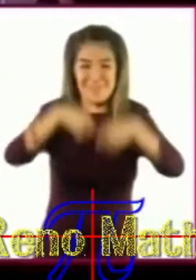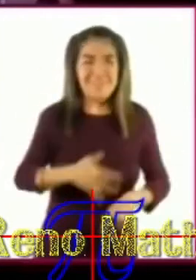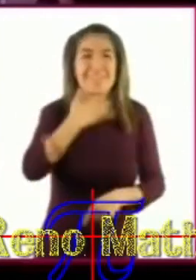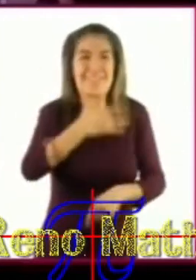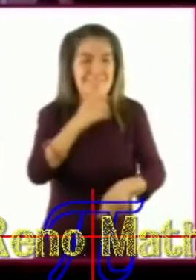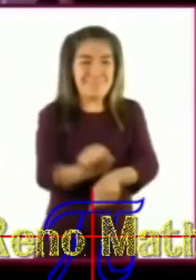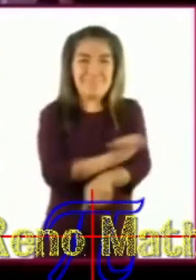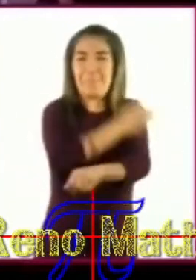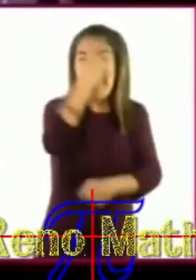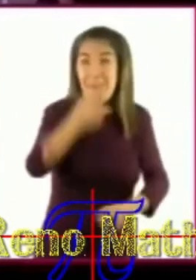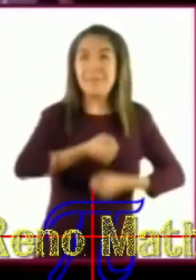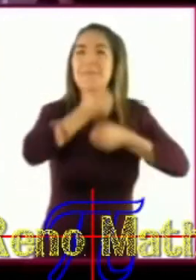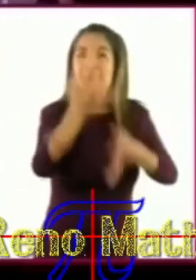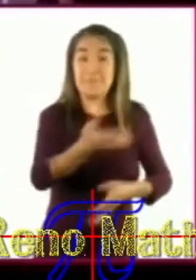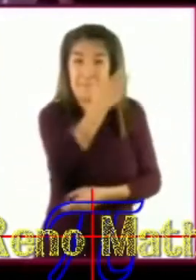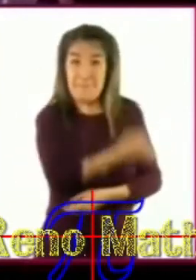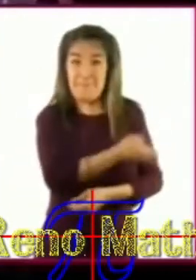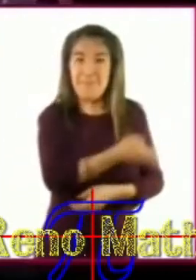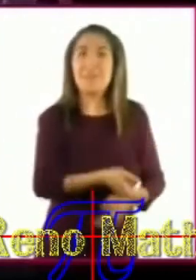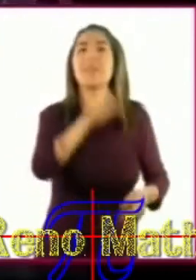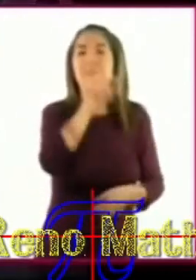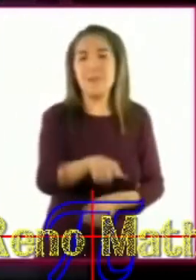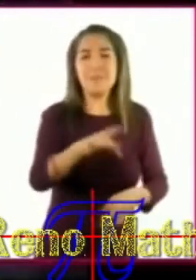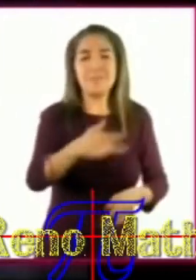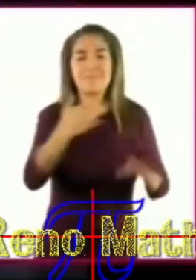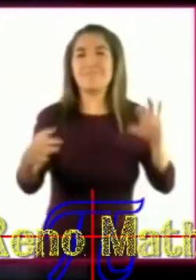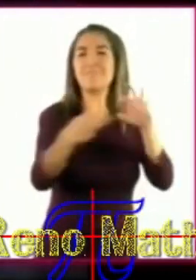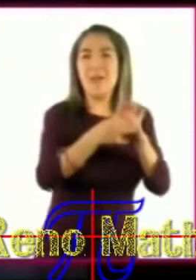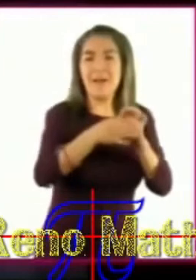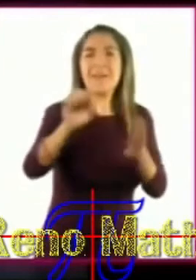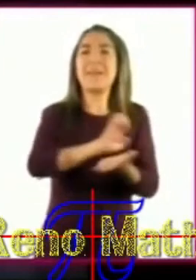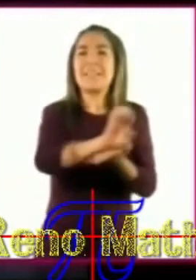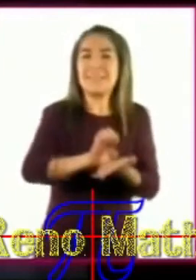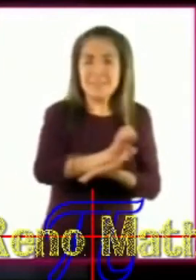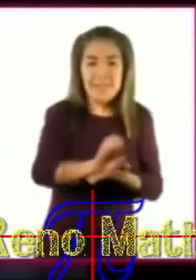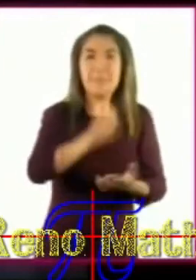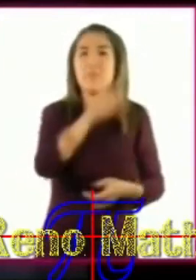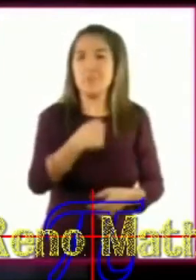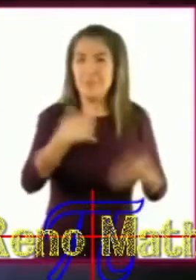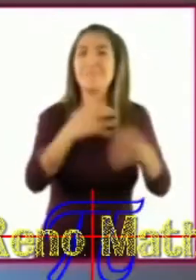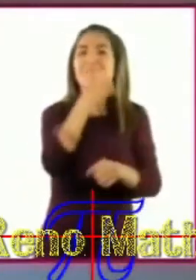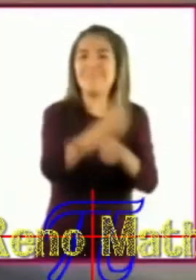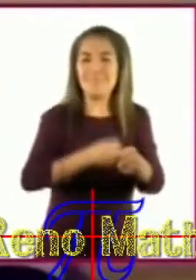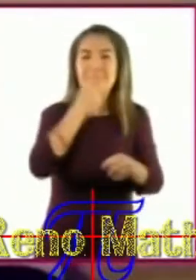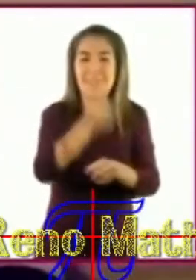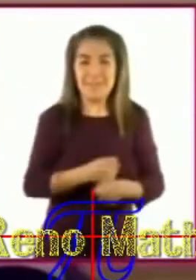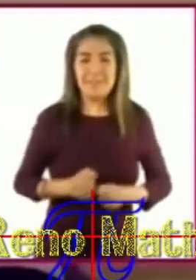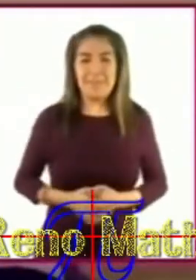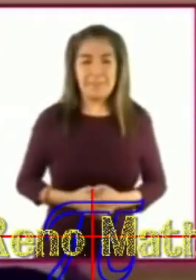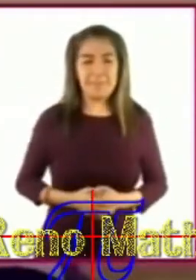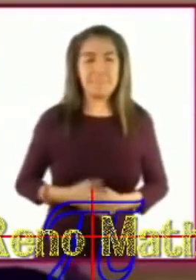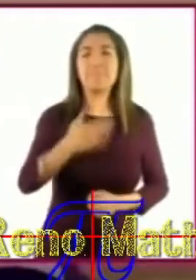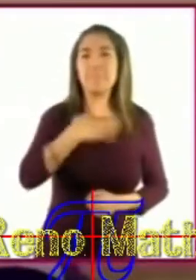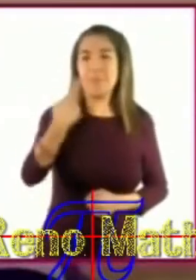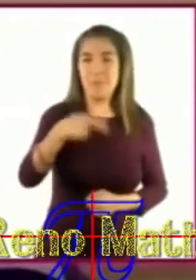expresarme. Y ahí, en ese cruce, están las artes escénicas, que son las que yo practico profesionalmente. ¿Qué tal? Mi nombre es Mario